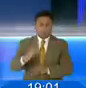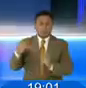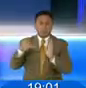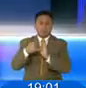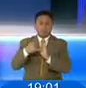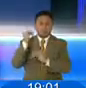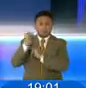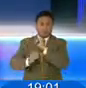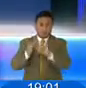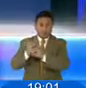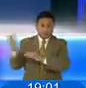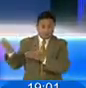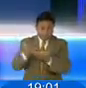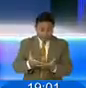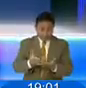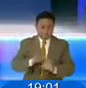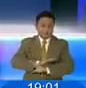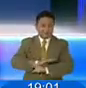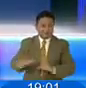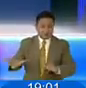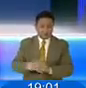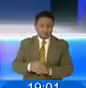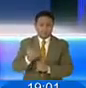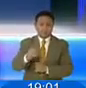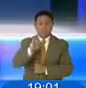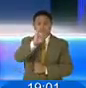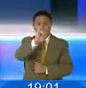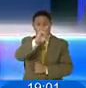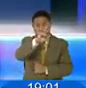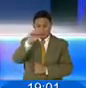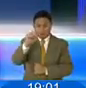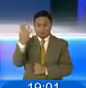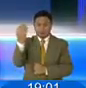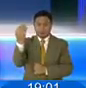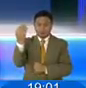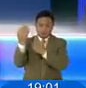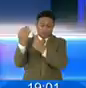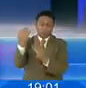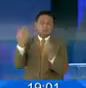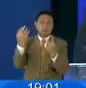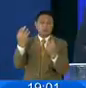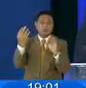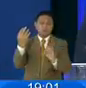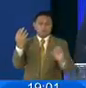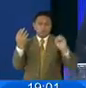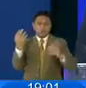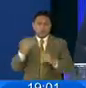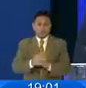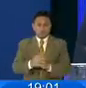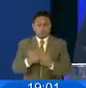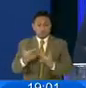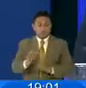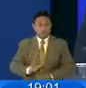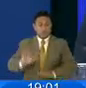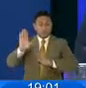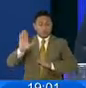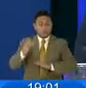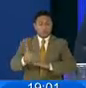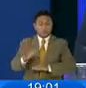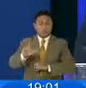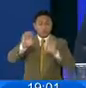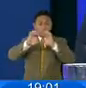salvaguardas y me aseguraré que el IVA haya bajado del 14 al 12%. Además, cumpliré mi compromiso